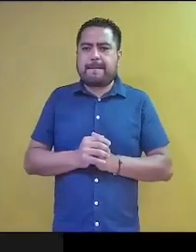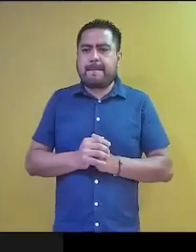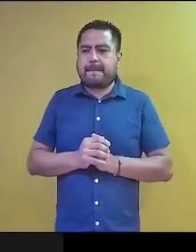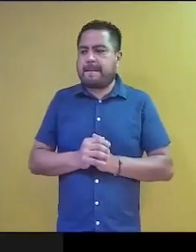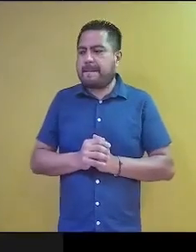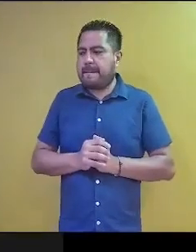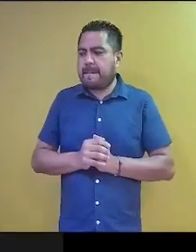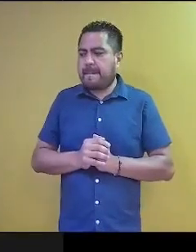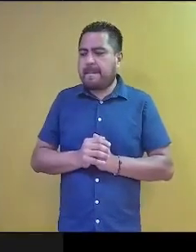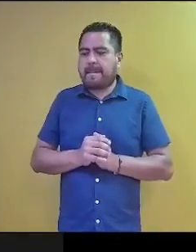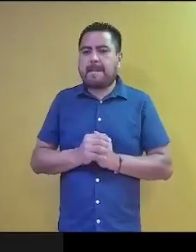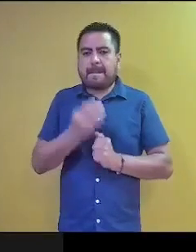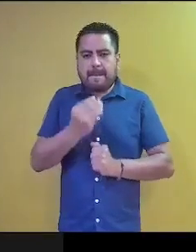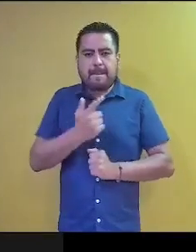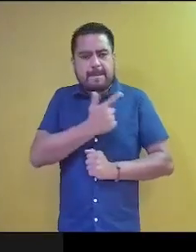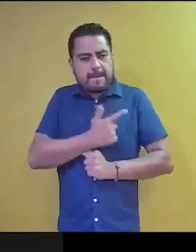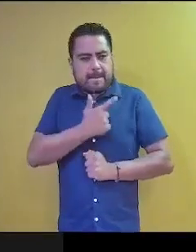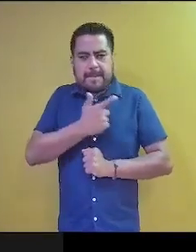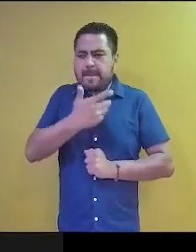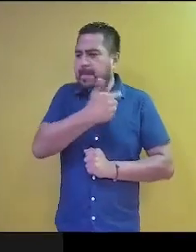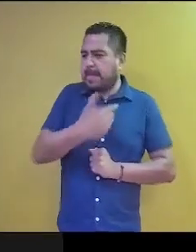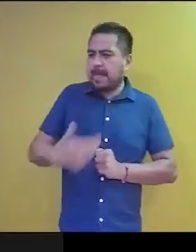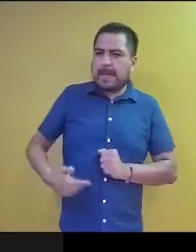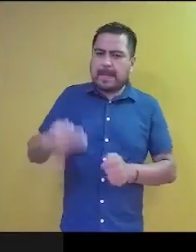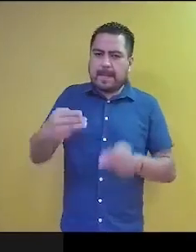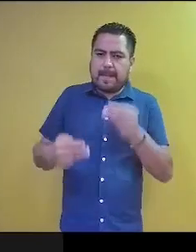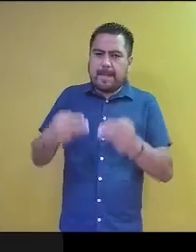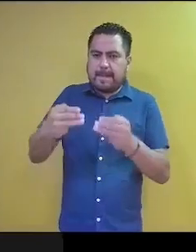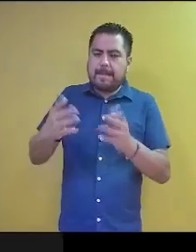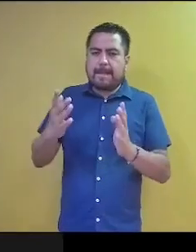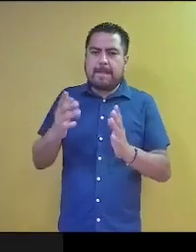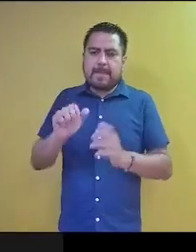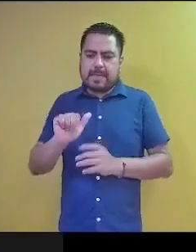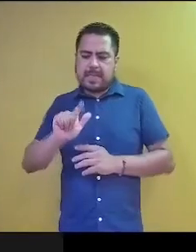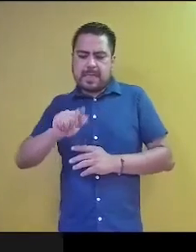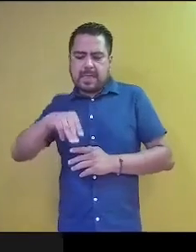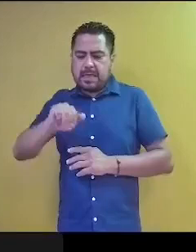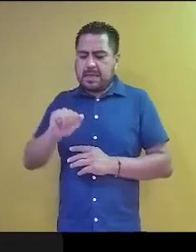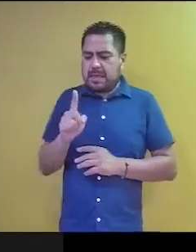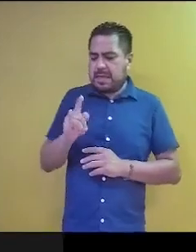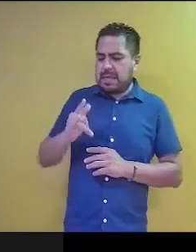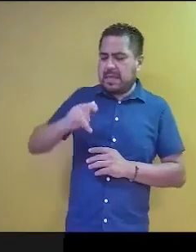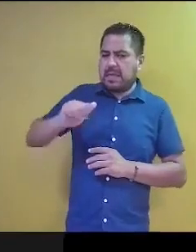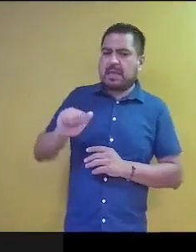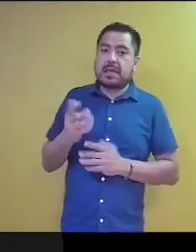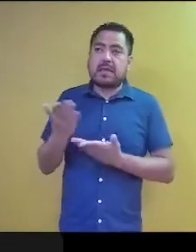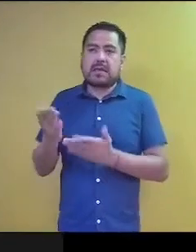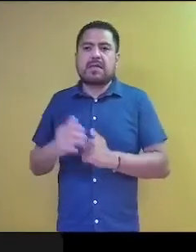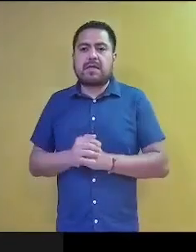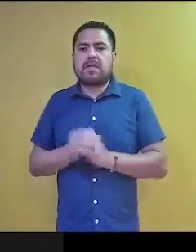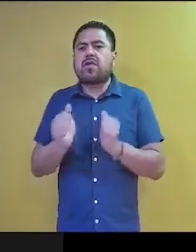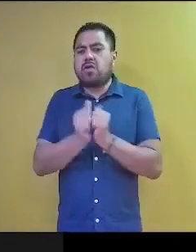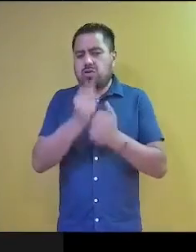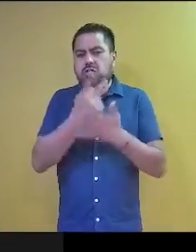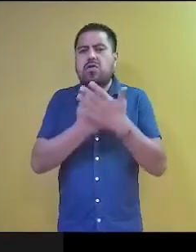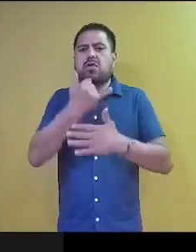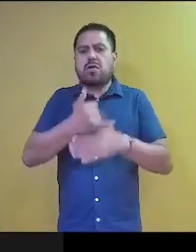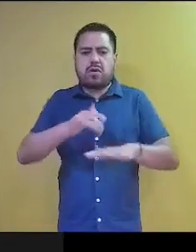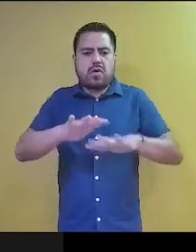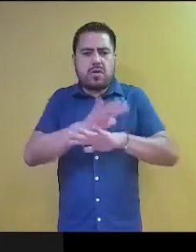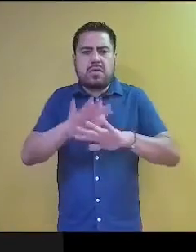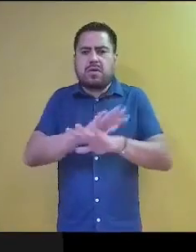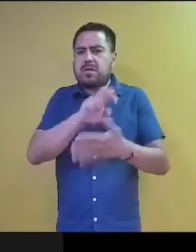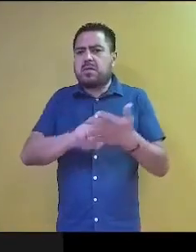Con su autorización, magistrada presidenta, magistrada ponente, Almadelia Eugenio Alcaraz. Con el proyecto y las